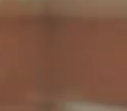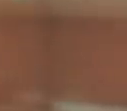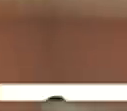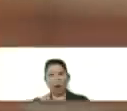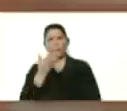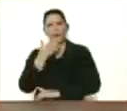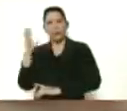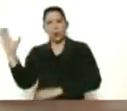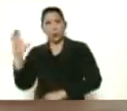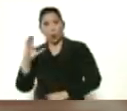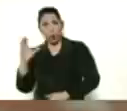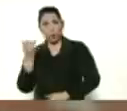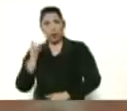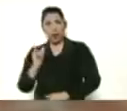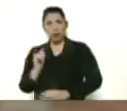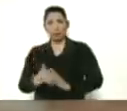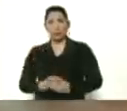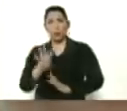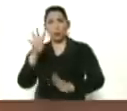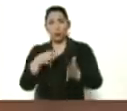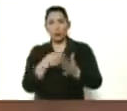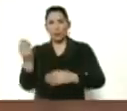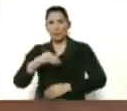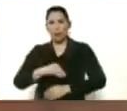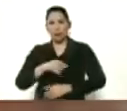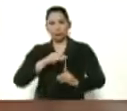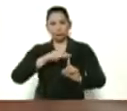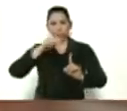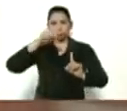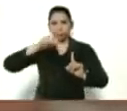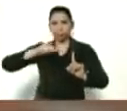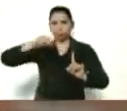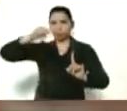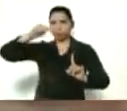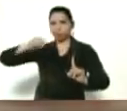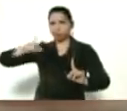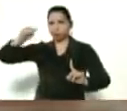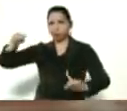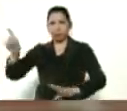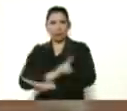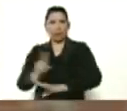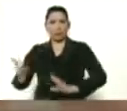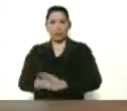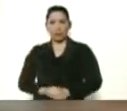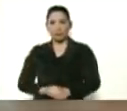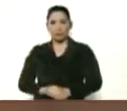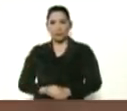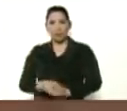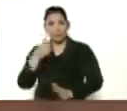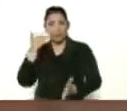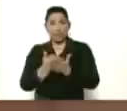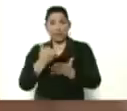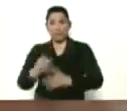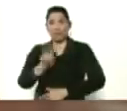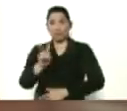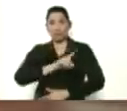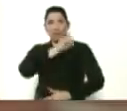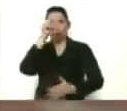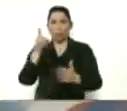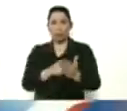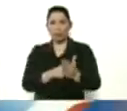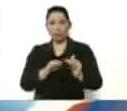más de 4.000, cerca de 5.000, y mira cómo la curva crece de manera acelerada, y mira cómo la curva de Venezuela está